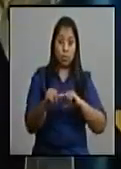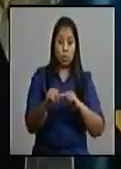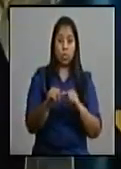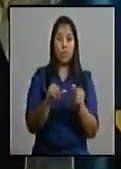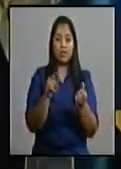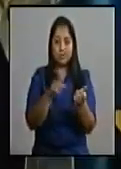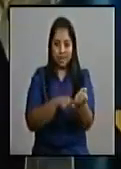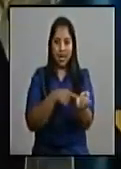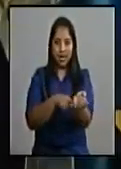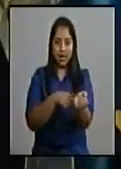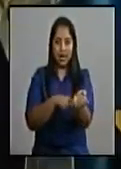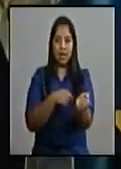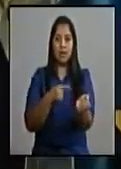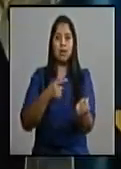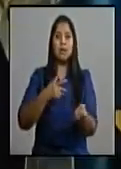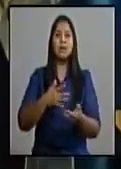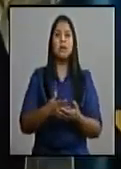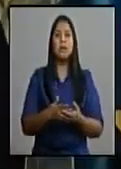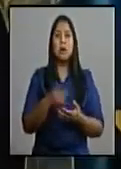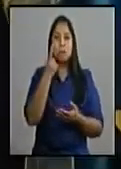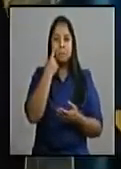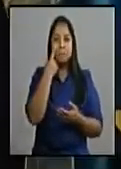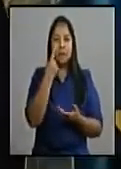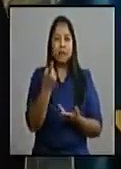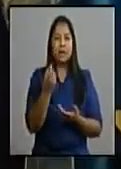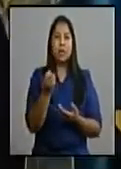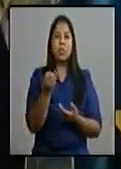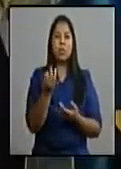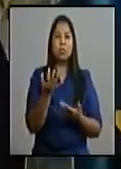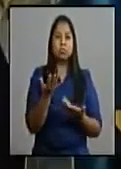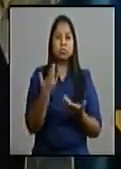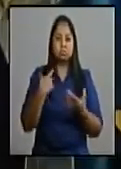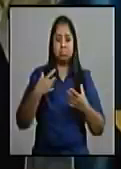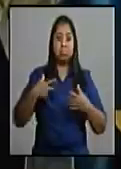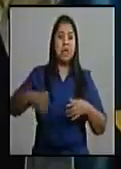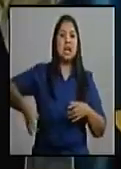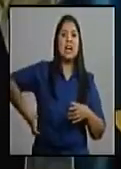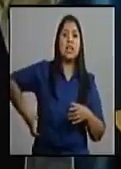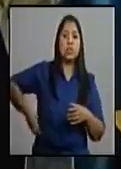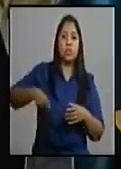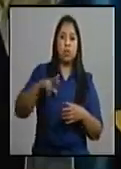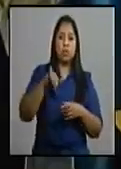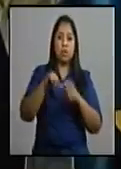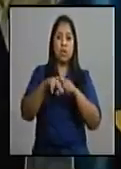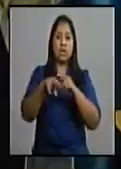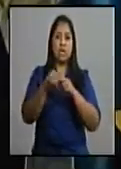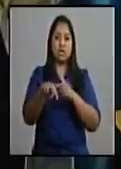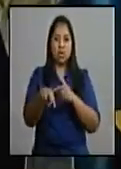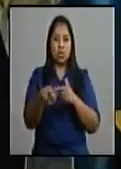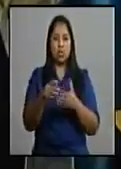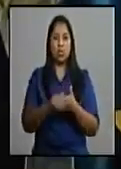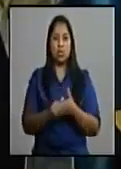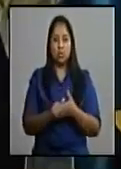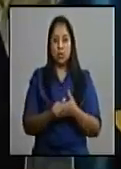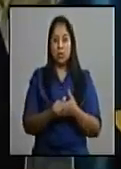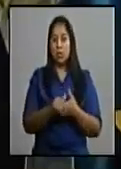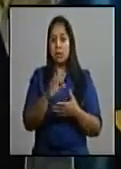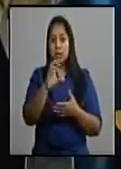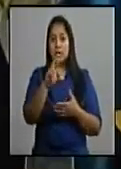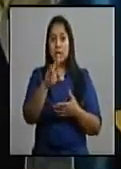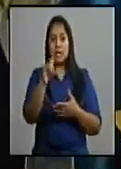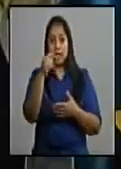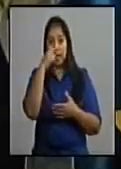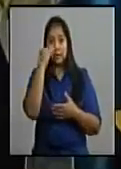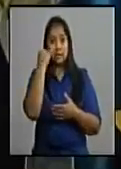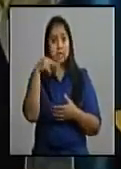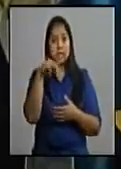sangre para medir el funcionamiento renal, nitrógeno de urea y creatinina,